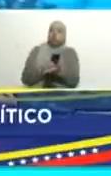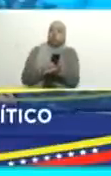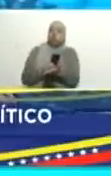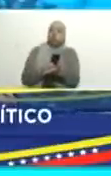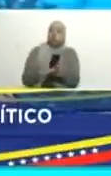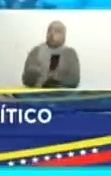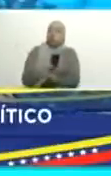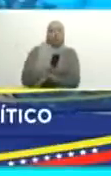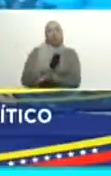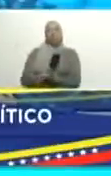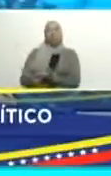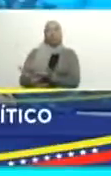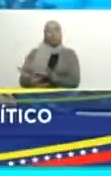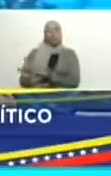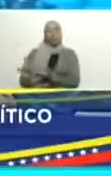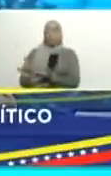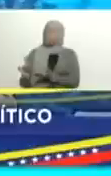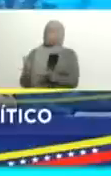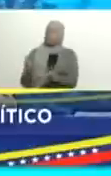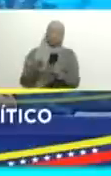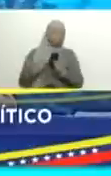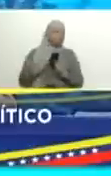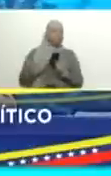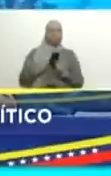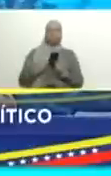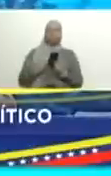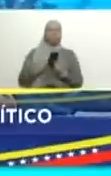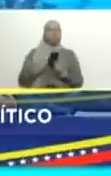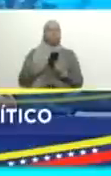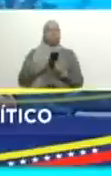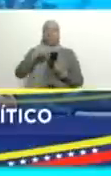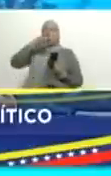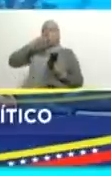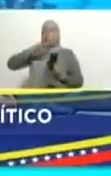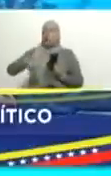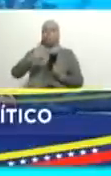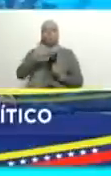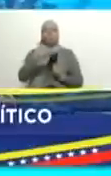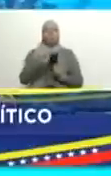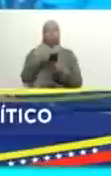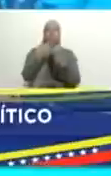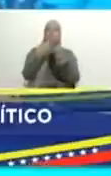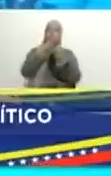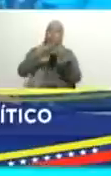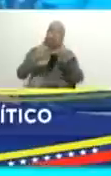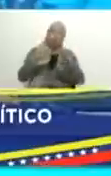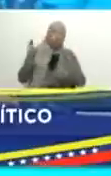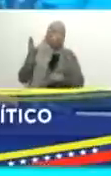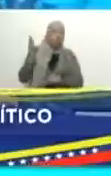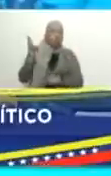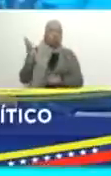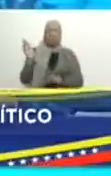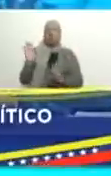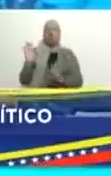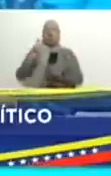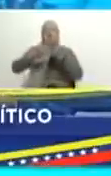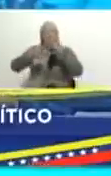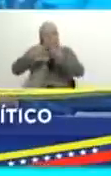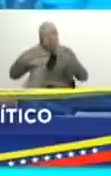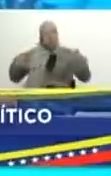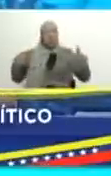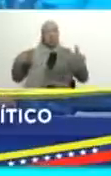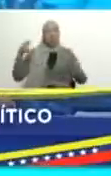No, no a la intolerancia, no al odio, no a la violencia, no a la guarimba, no, nunca más, nunca más, nunca